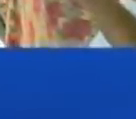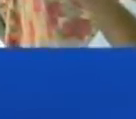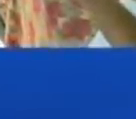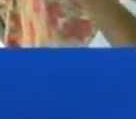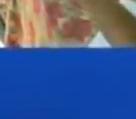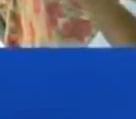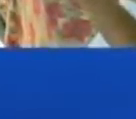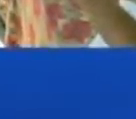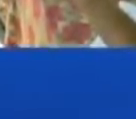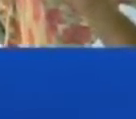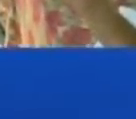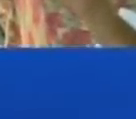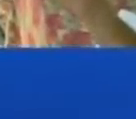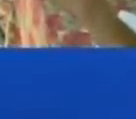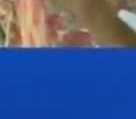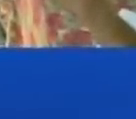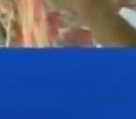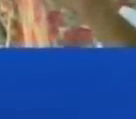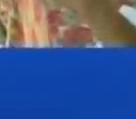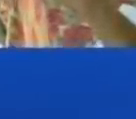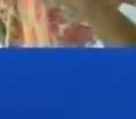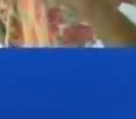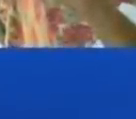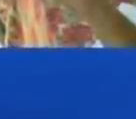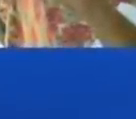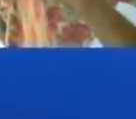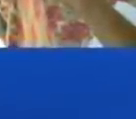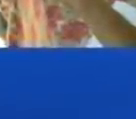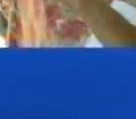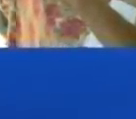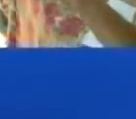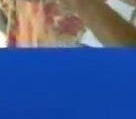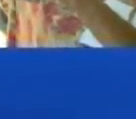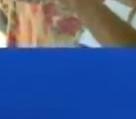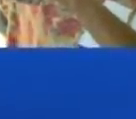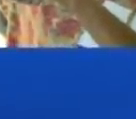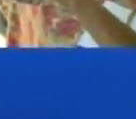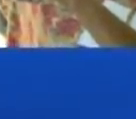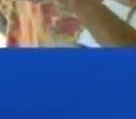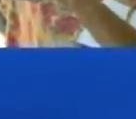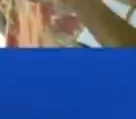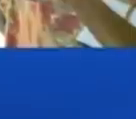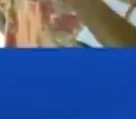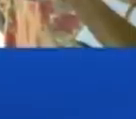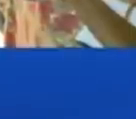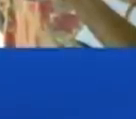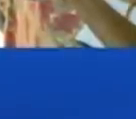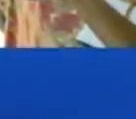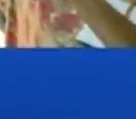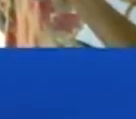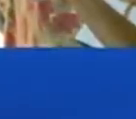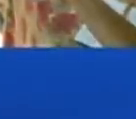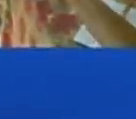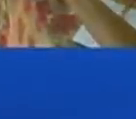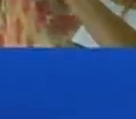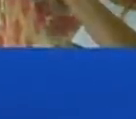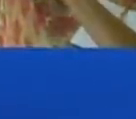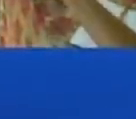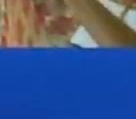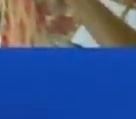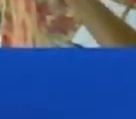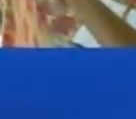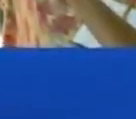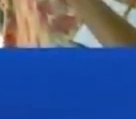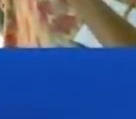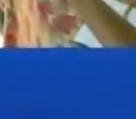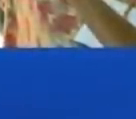Barcelona. Sorprendente, fue sorpresivo su elección, porque llegó y en 2 meses ganó. Y luego el pueblo